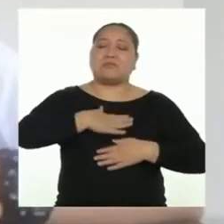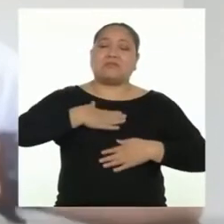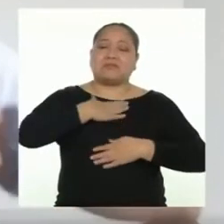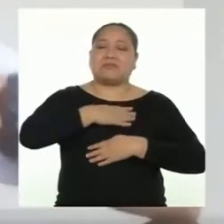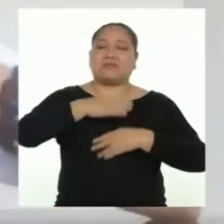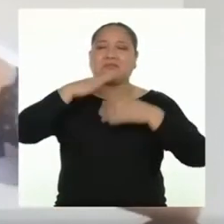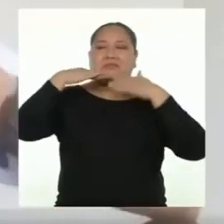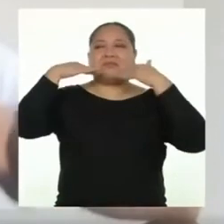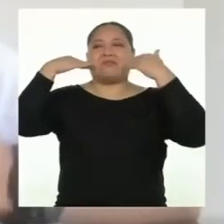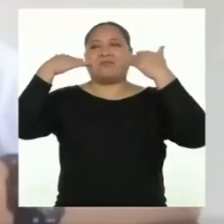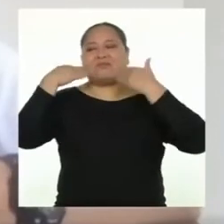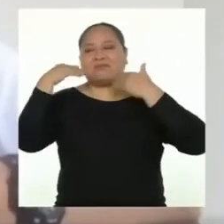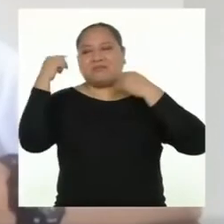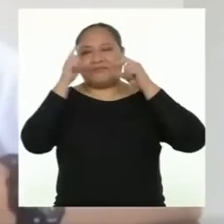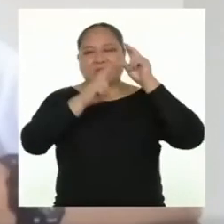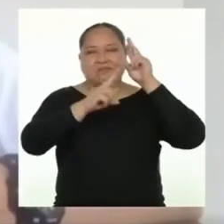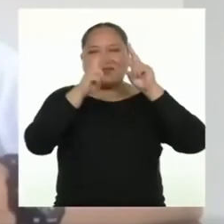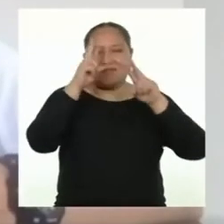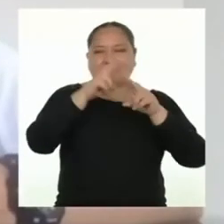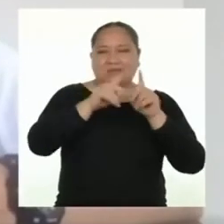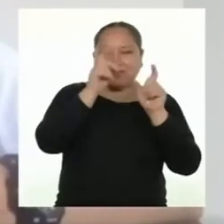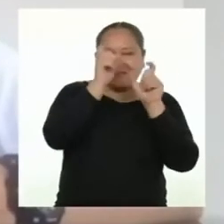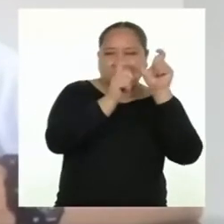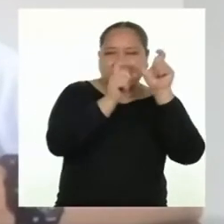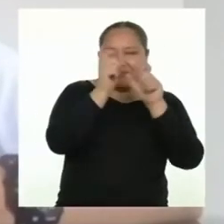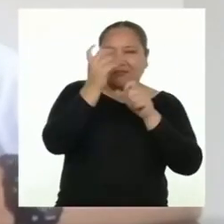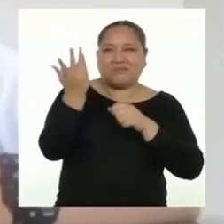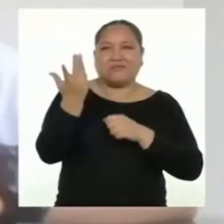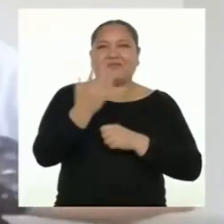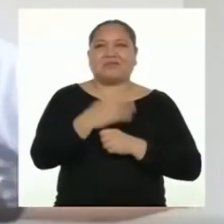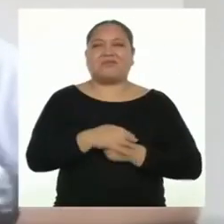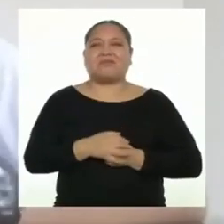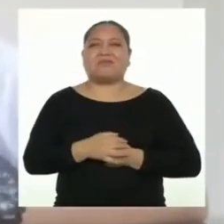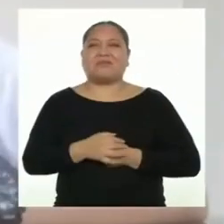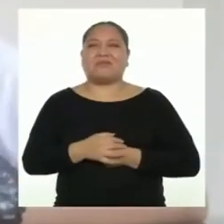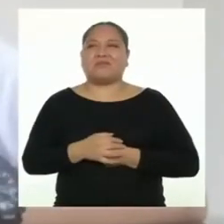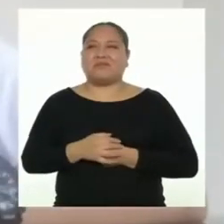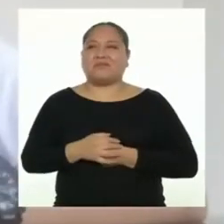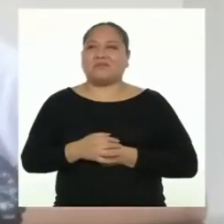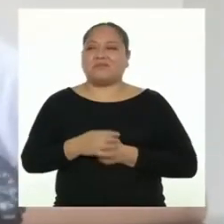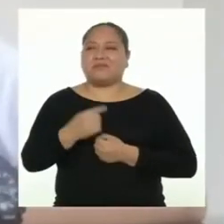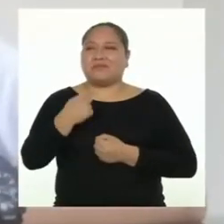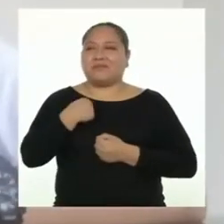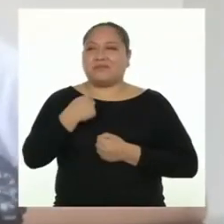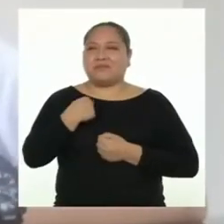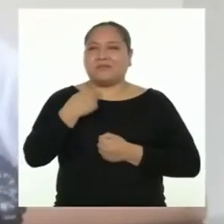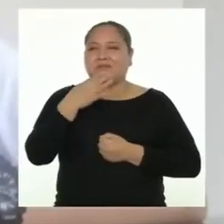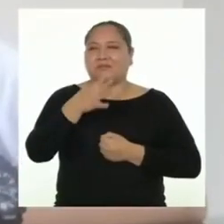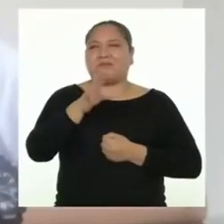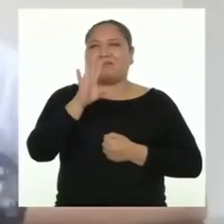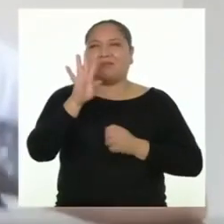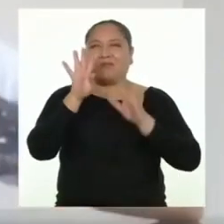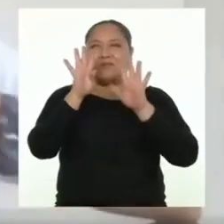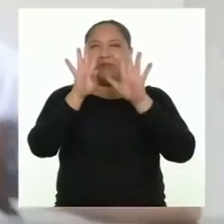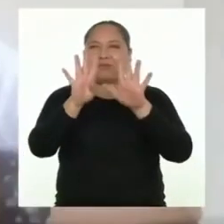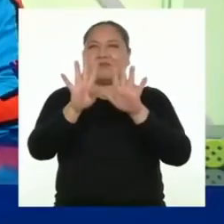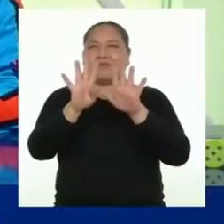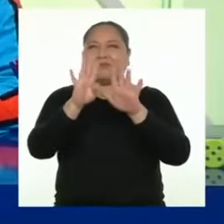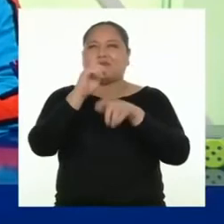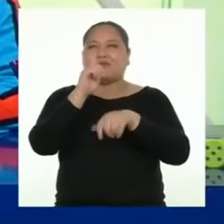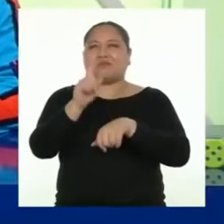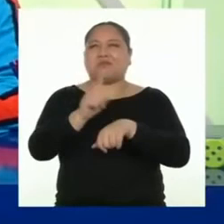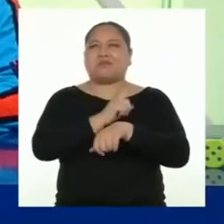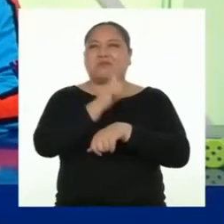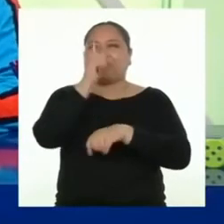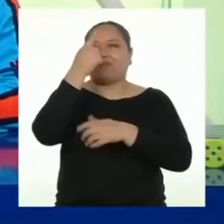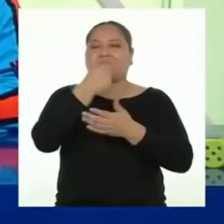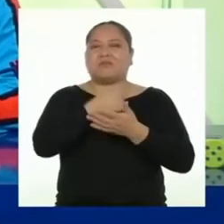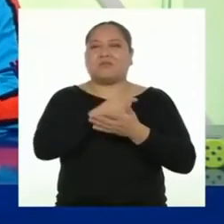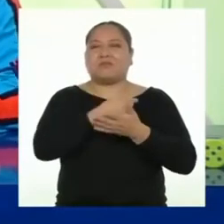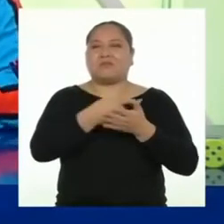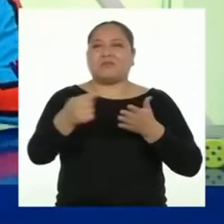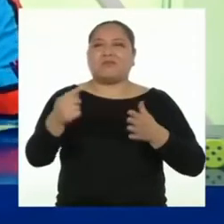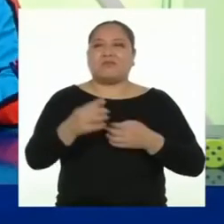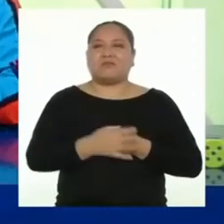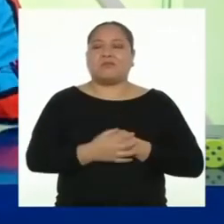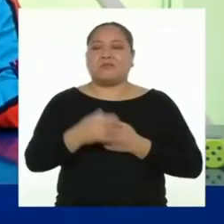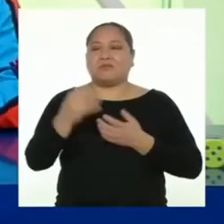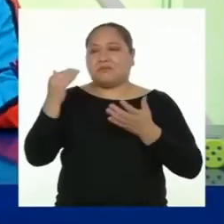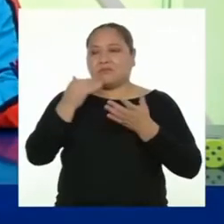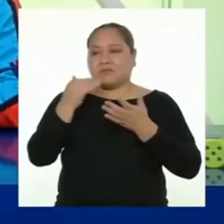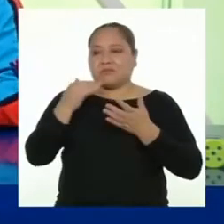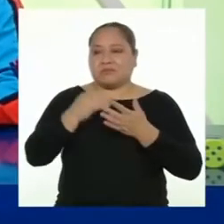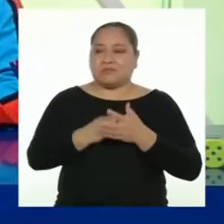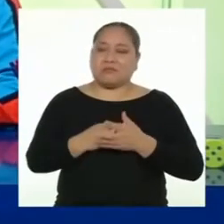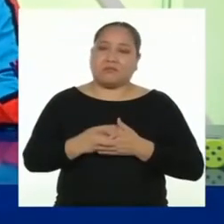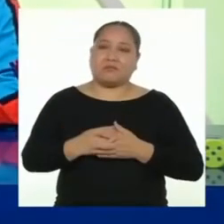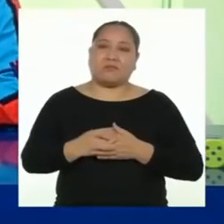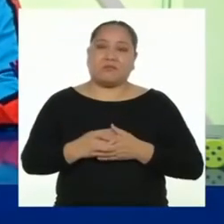disfrutamos mucho de las ocurrencias de los personajes. Yo le dedico a 9 horas a la semana. Estudios realizados por